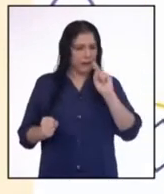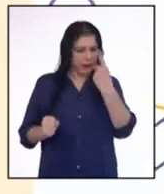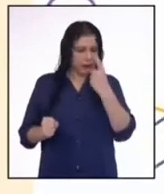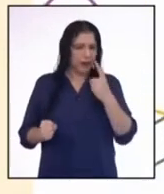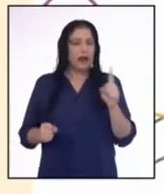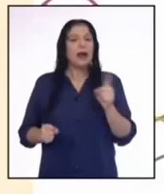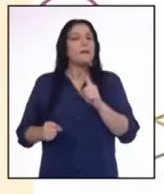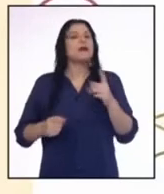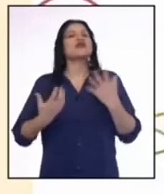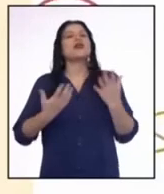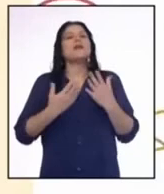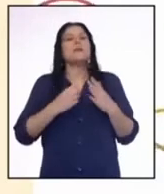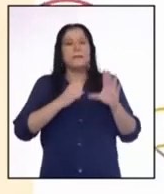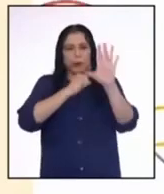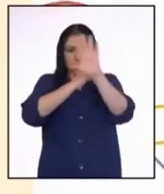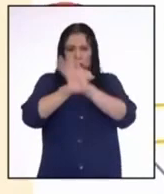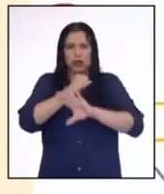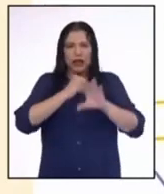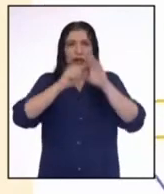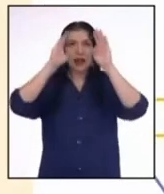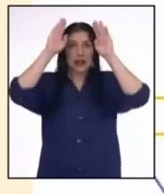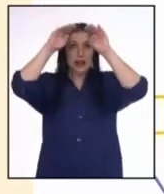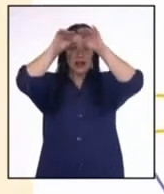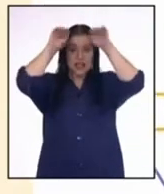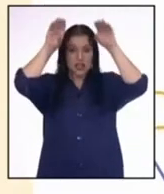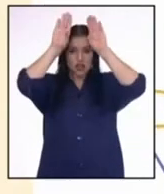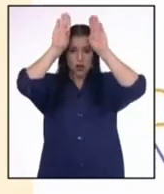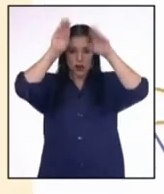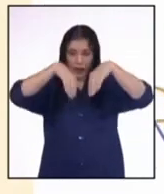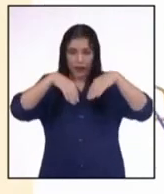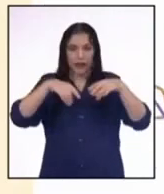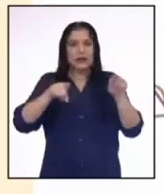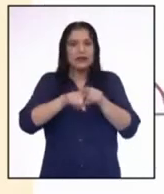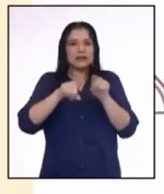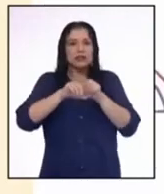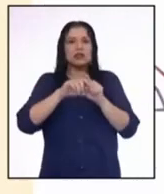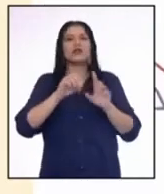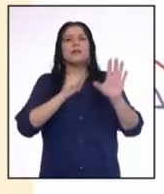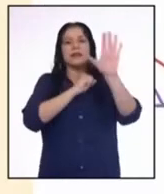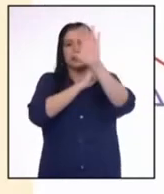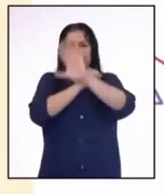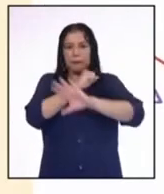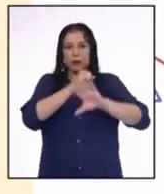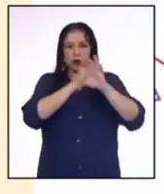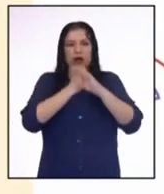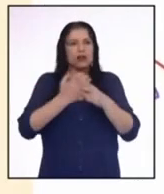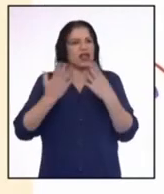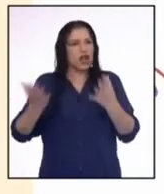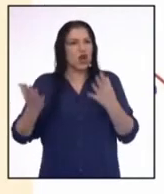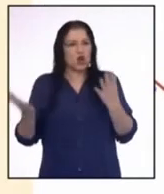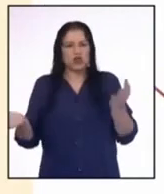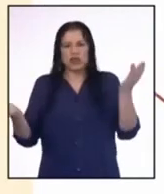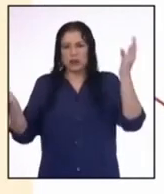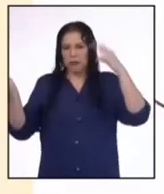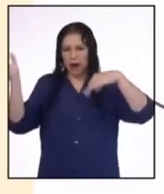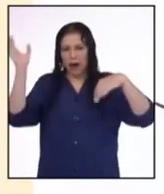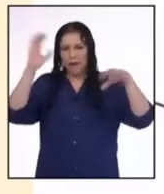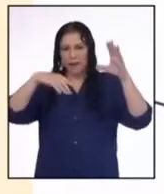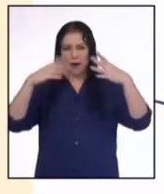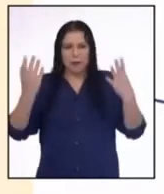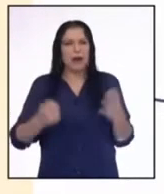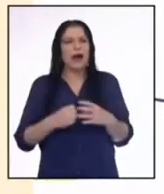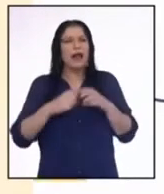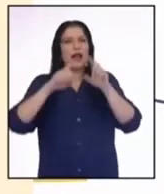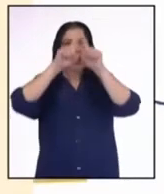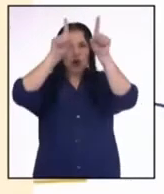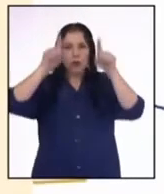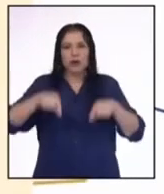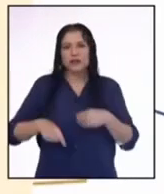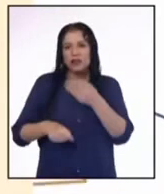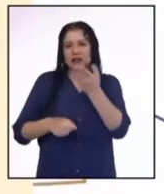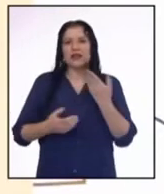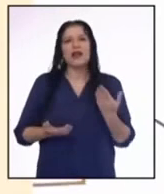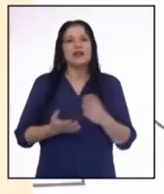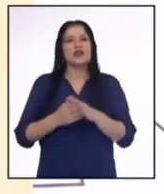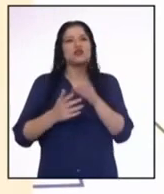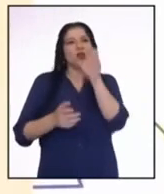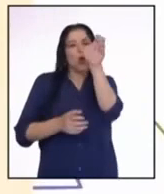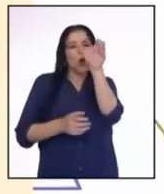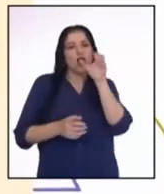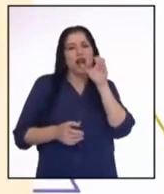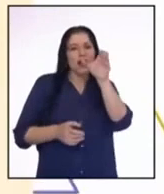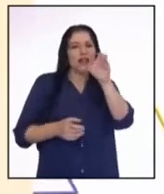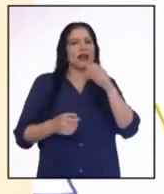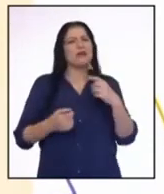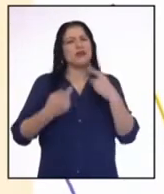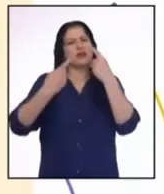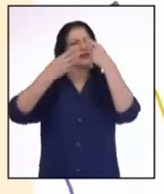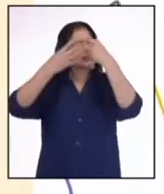no solo impide que el techo de la estructura caiga encima, sino que te cubre de la caída de objetos pesados como pueden ser estantes u objetos en libreros,